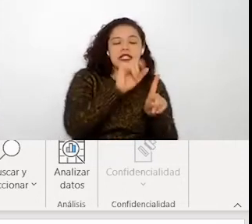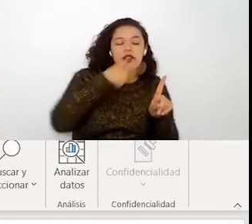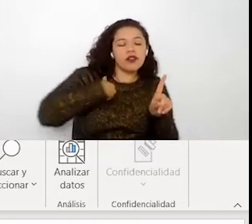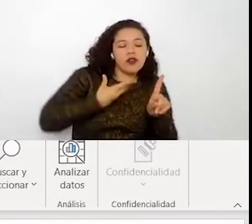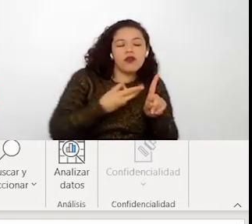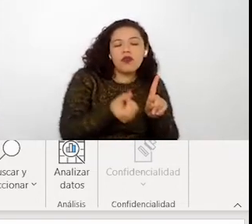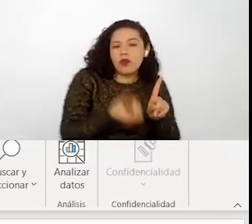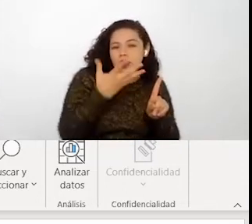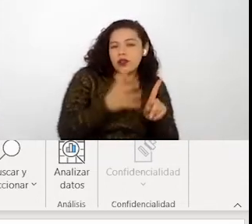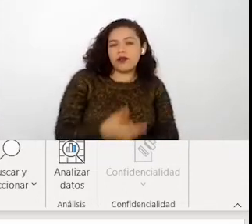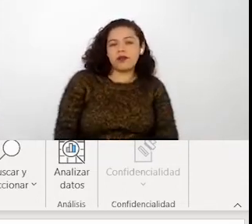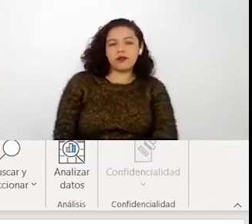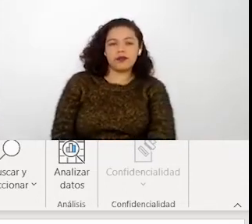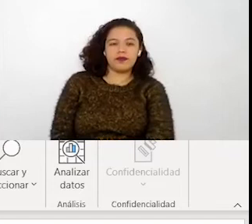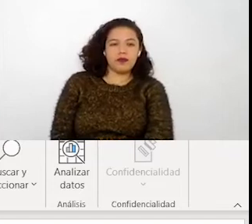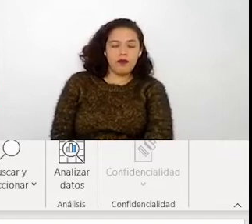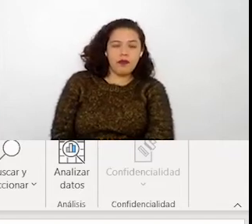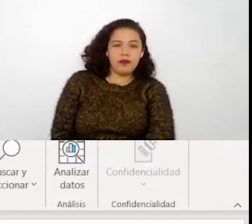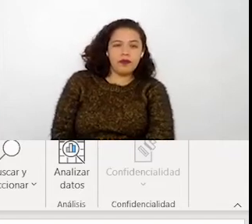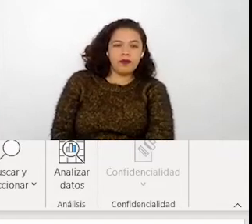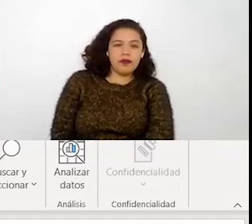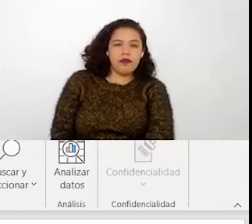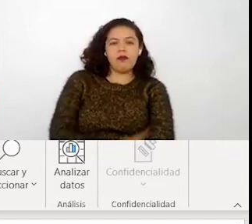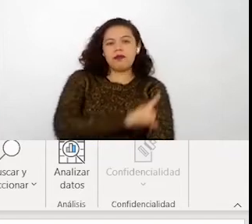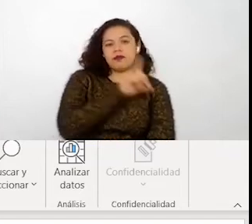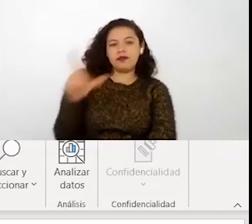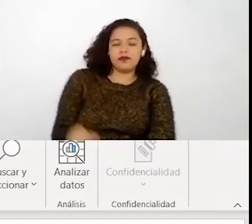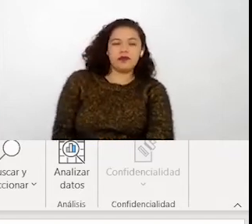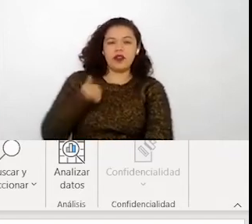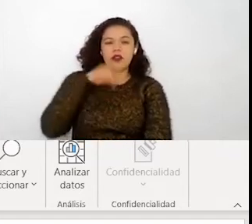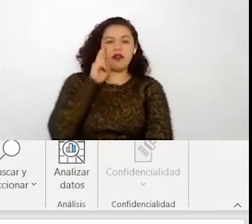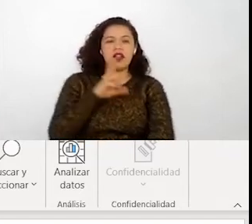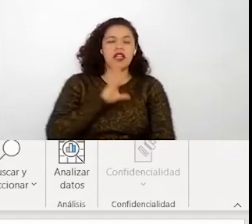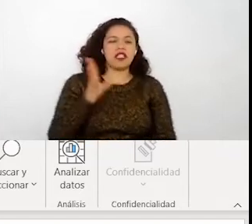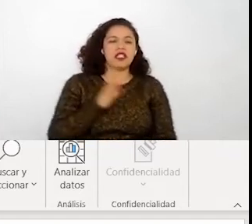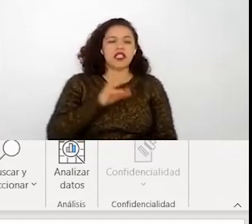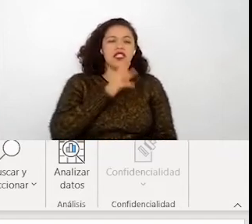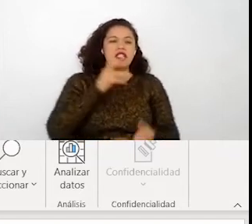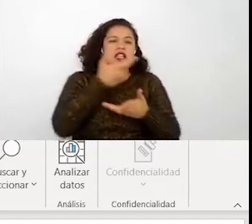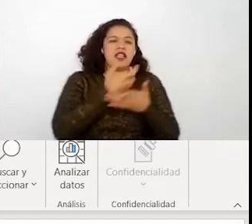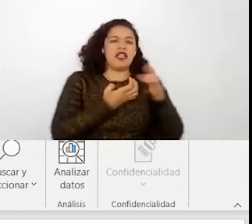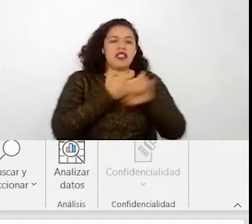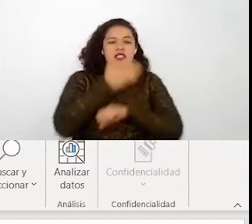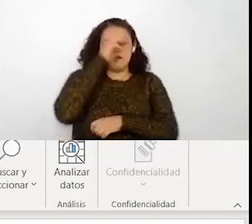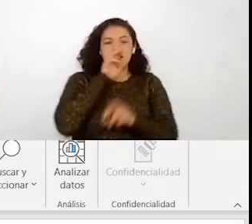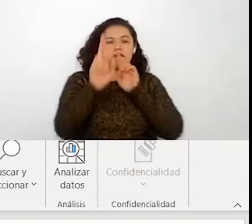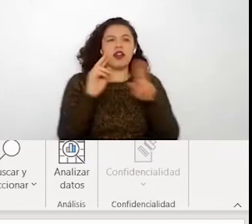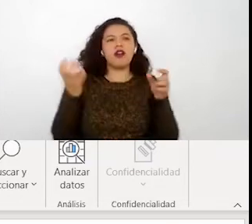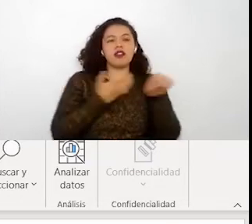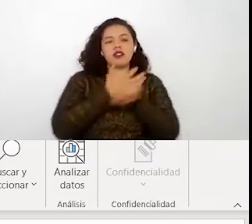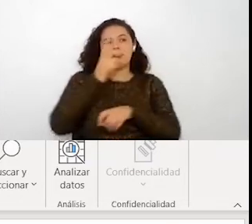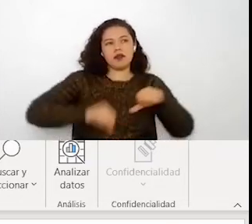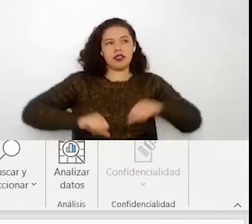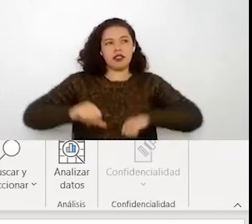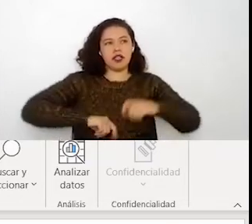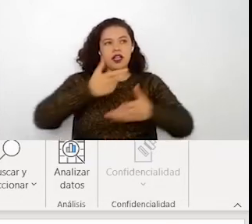después tengo mis gastos es un si se fijan en es un estado de resultado un estado de actividades un gasto de mis gastos de